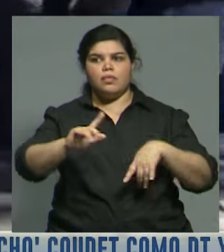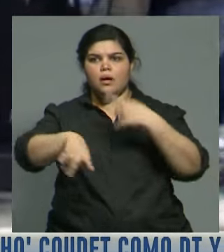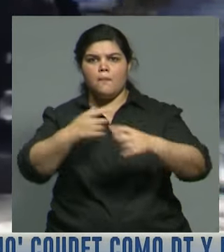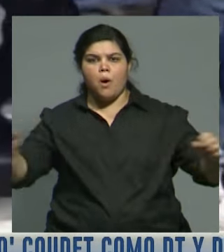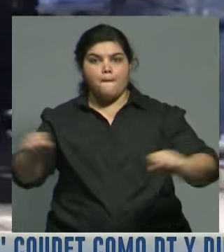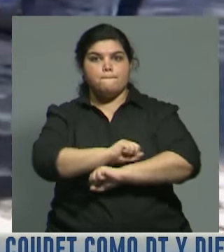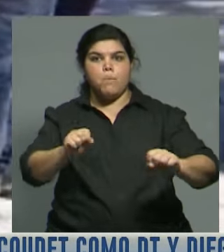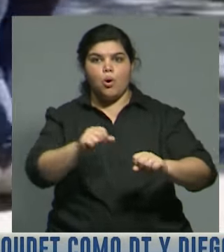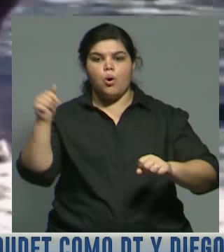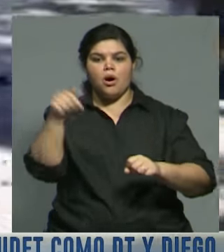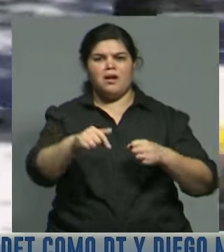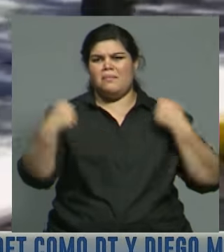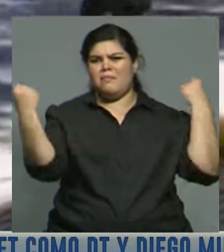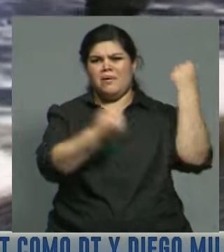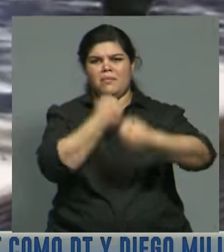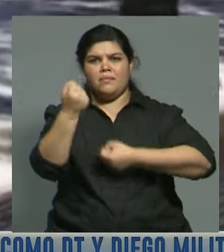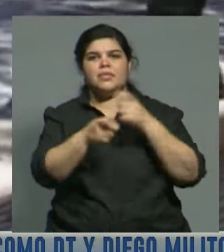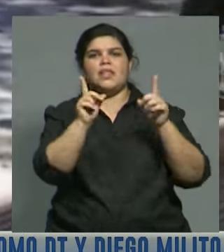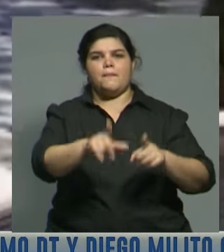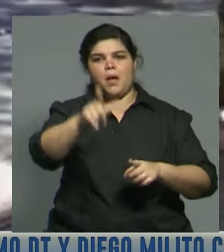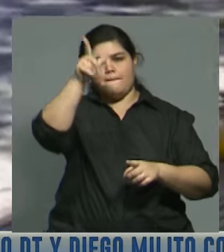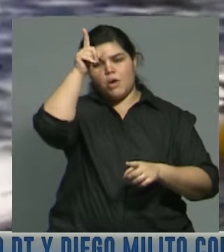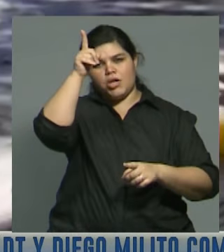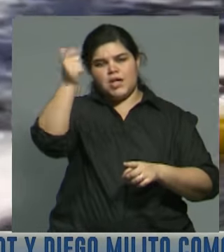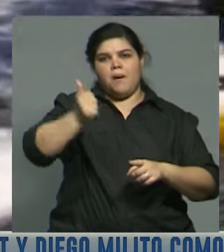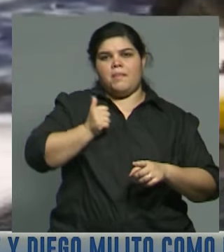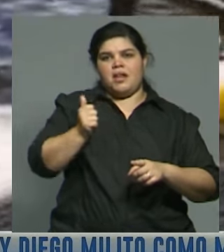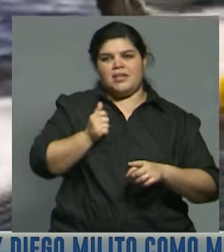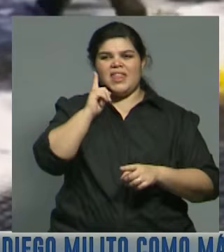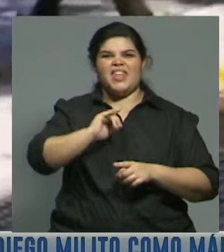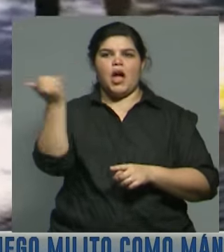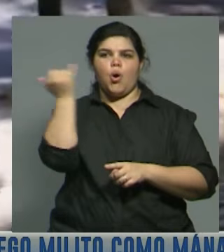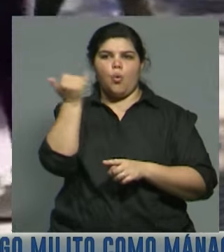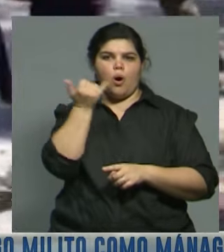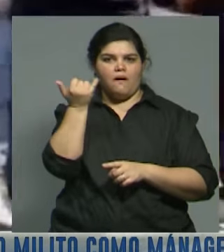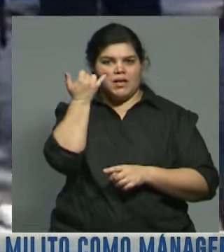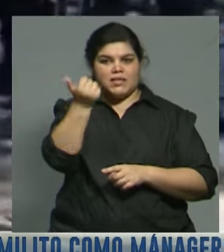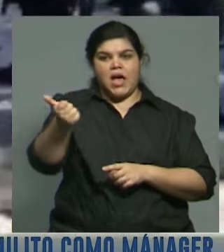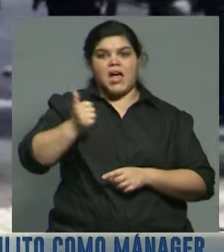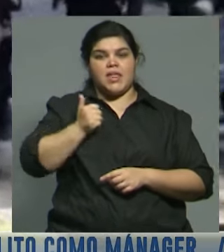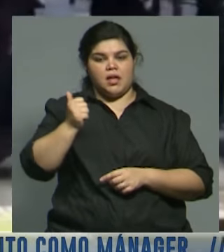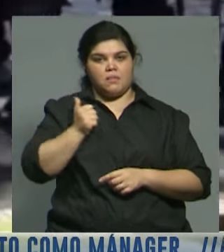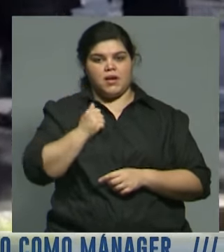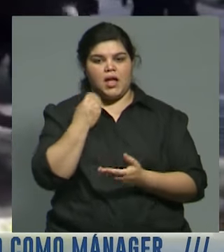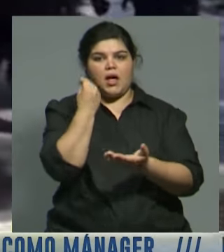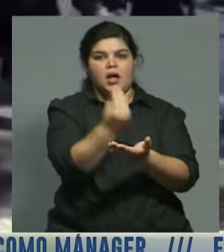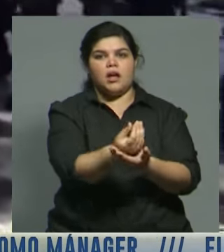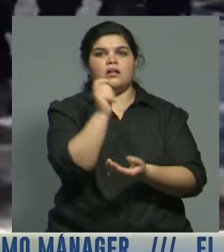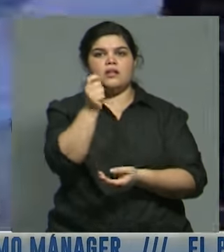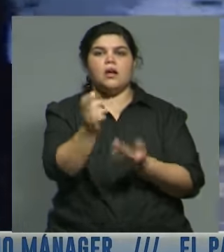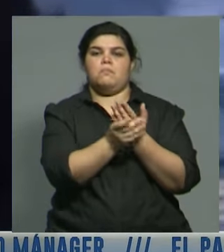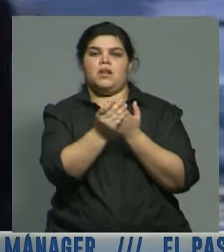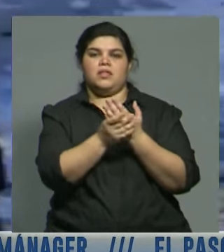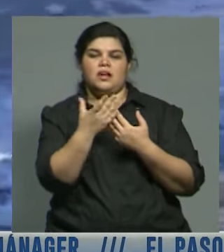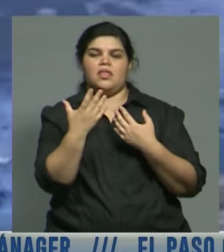represión bastante indiscriminada por parte de las fuerzas de seguridad, primero el día jueves, ¿no?, de la Gendarmería, encabezada por la ministra de